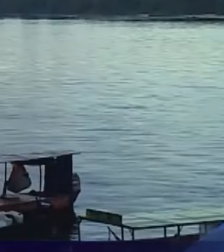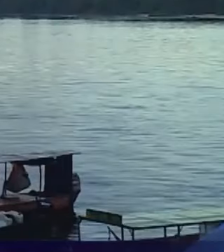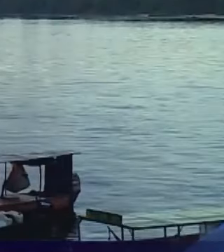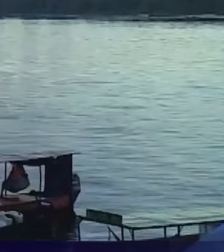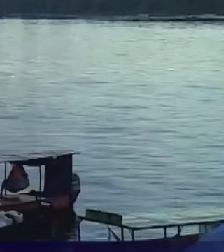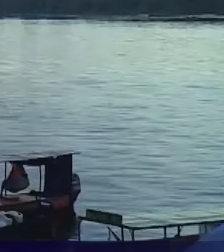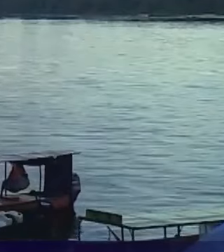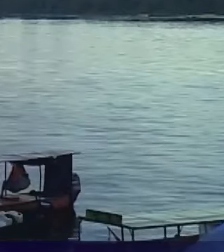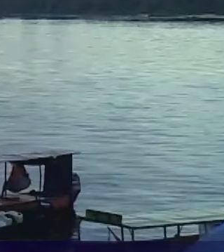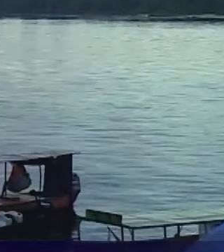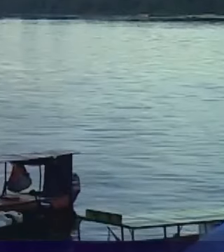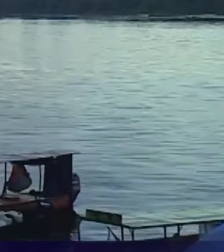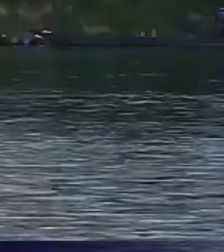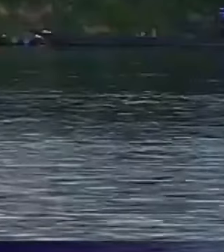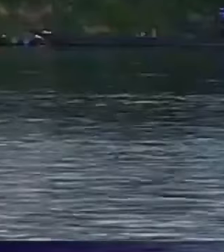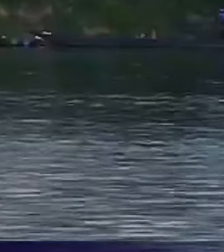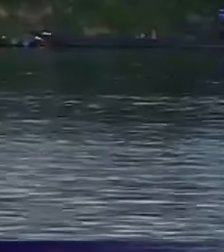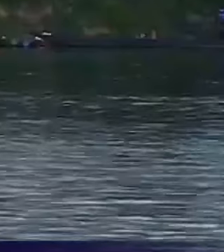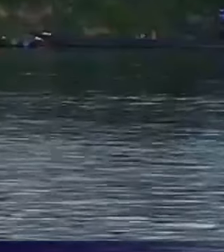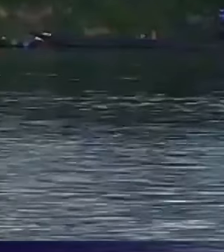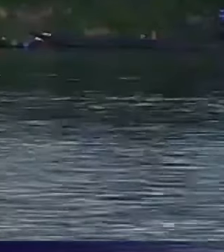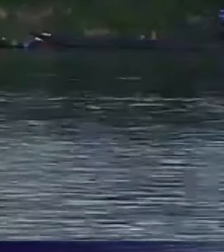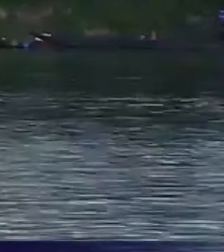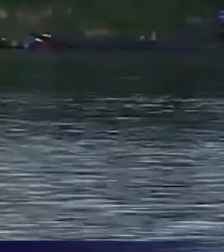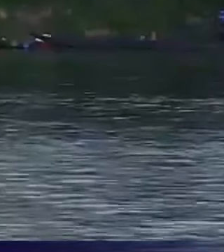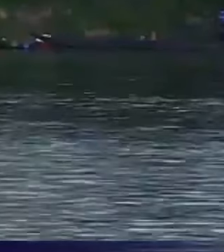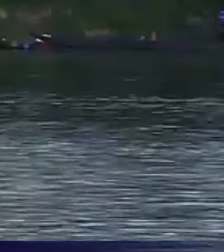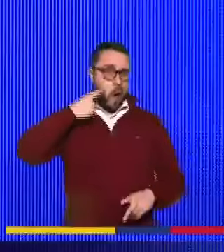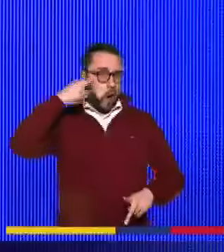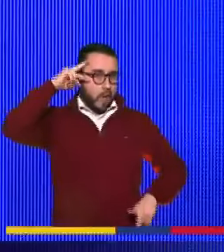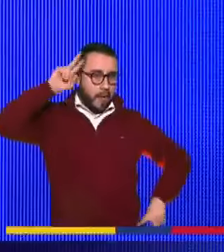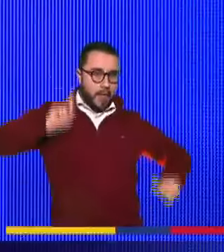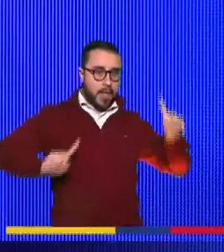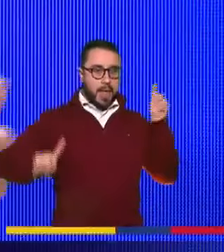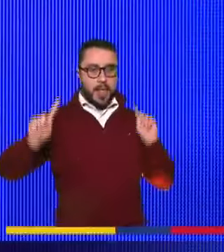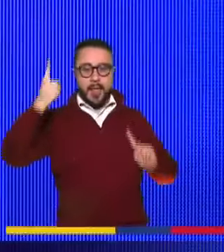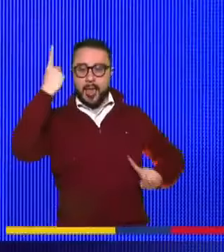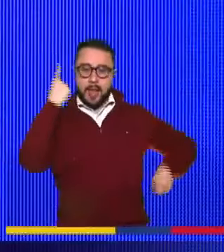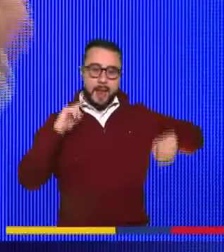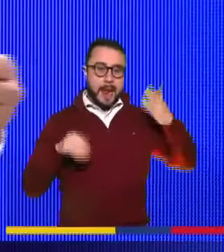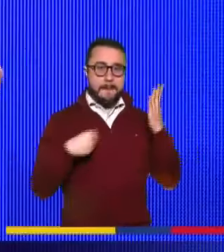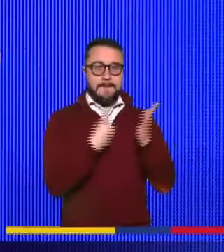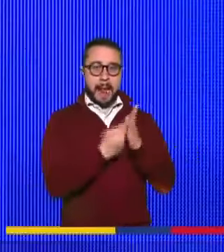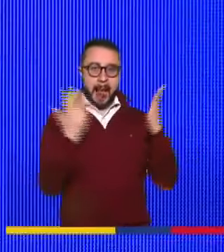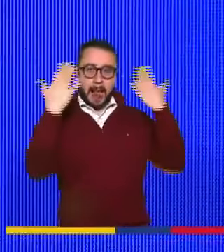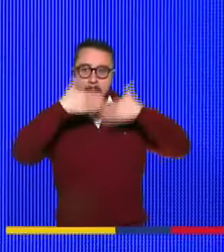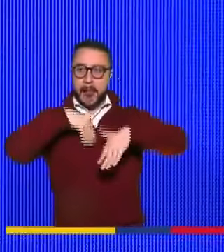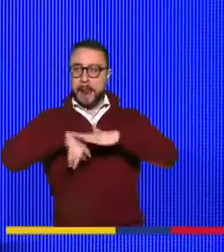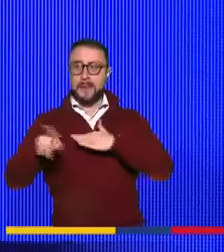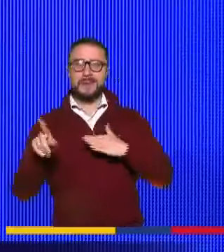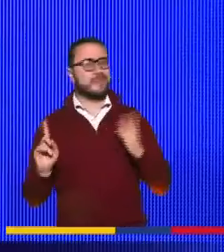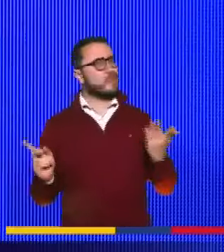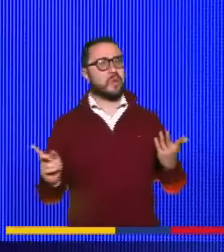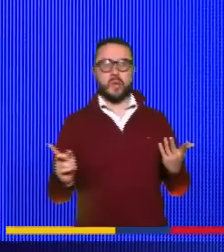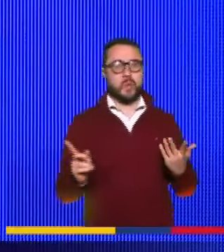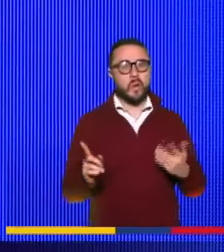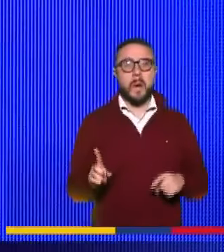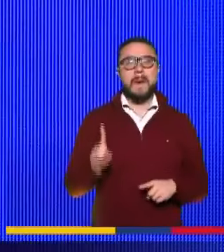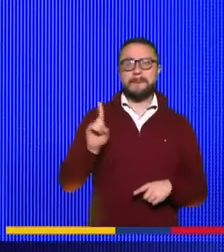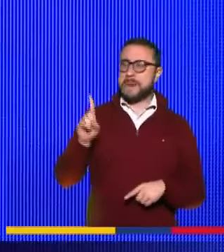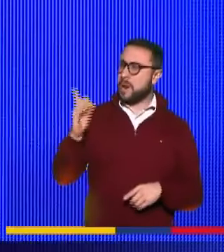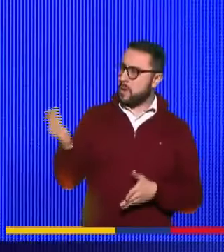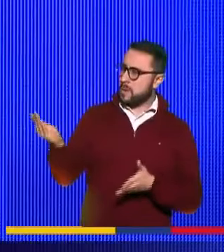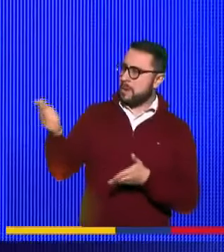Estado y que tiene otros aspectos afectará a la economía de Colombia. Pero la sensibilidad de Cepeda